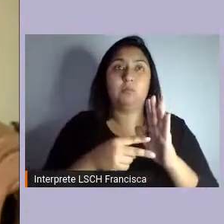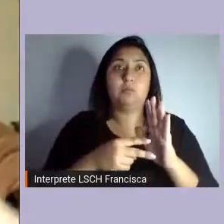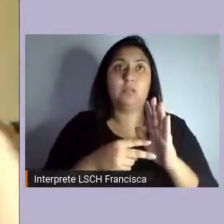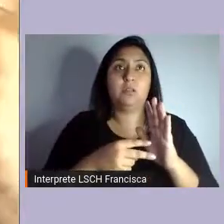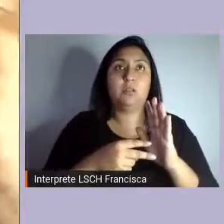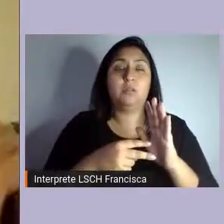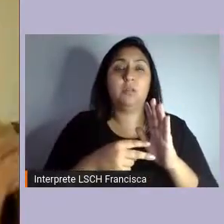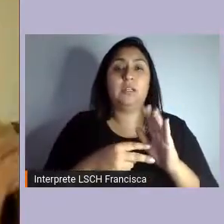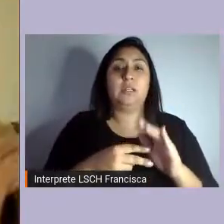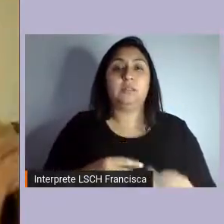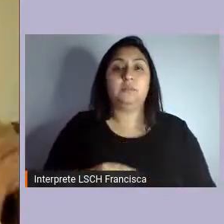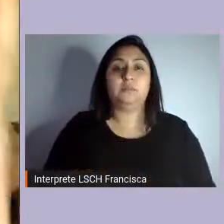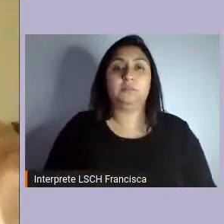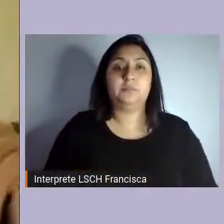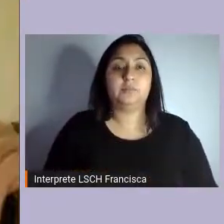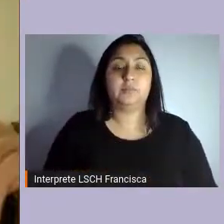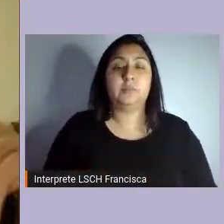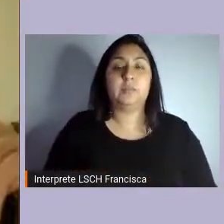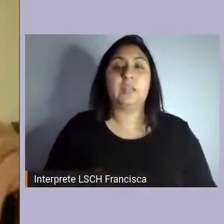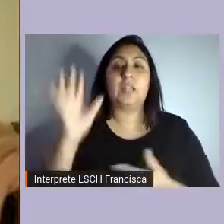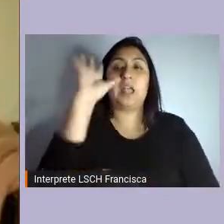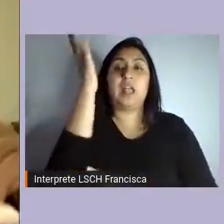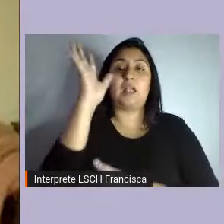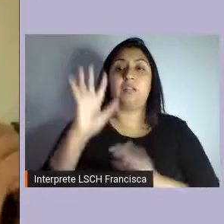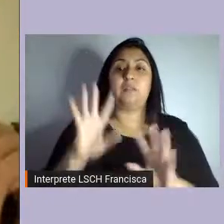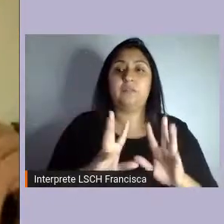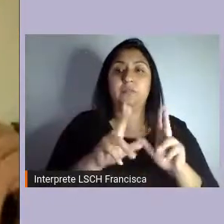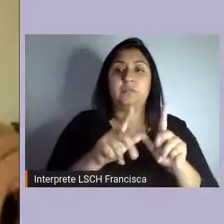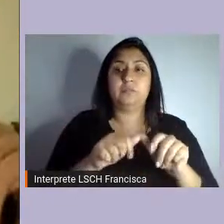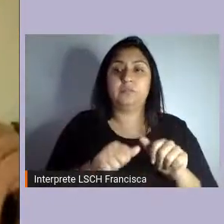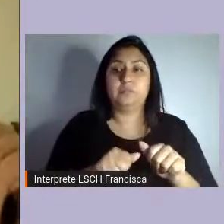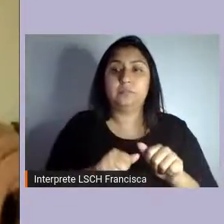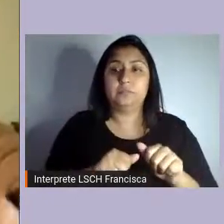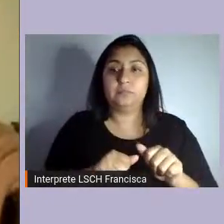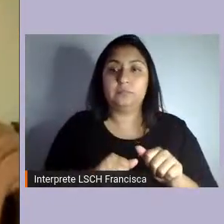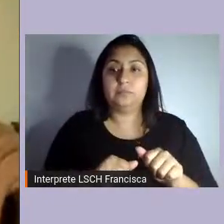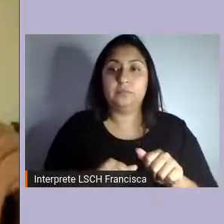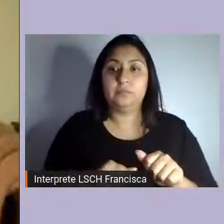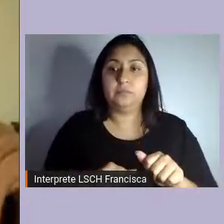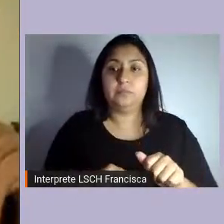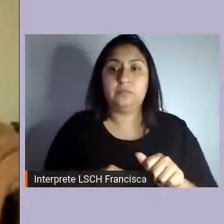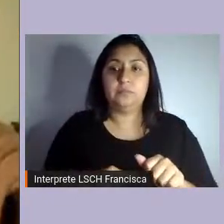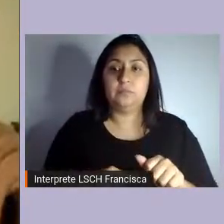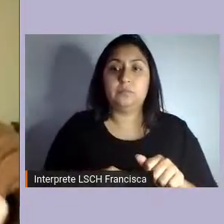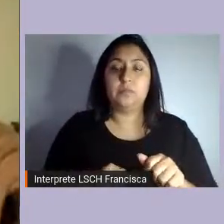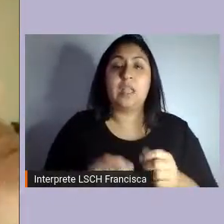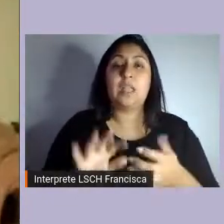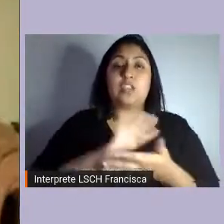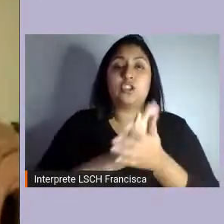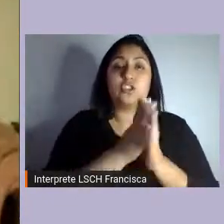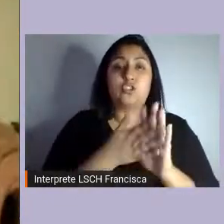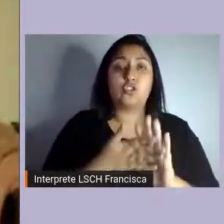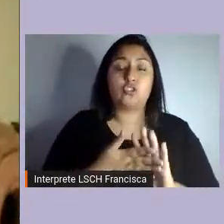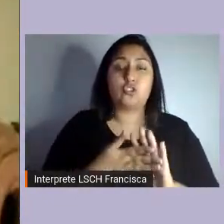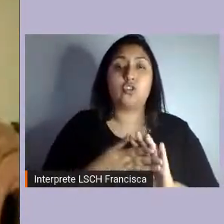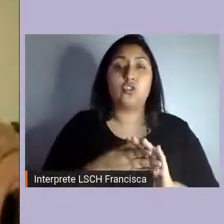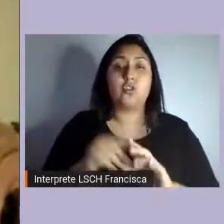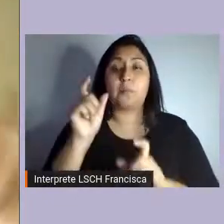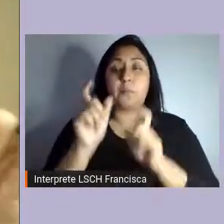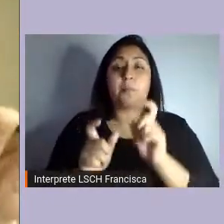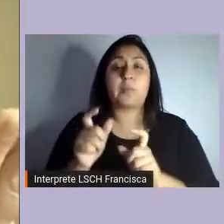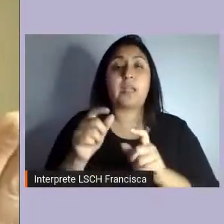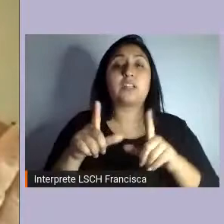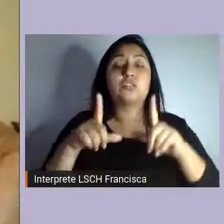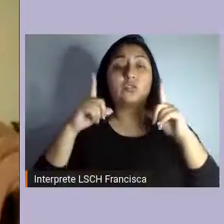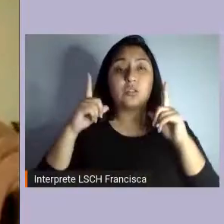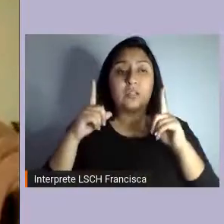una genealogía familiar, entonces una retratística, y también como homenaje a eso, a todos esos personajes que integraron su infancia. De pronto aparece una